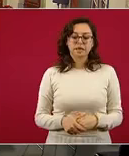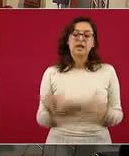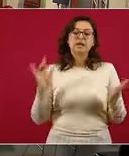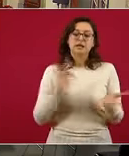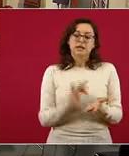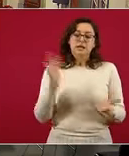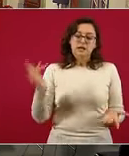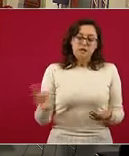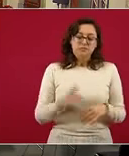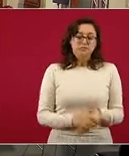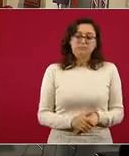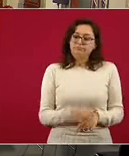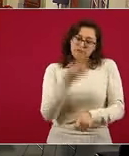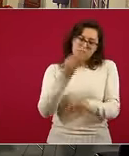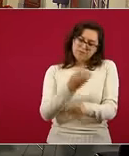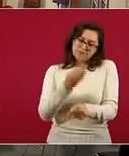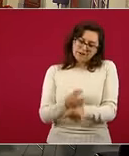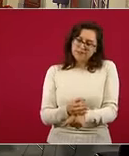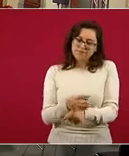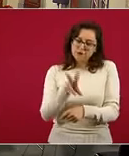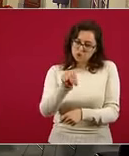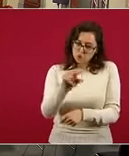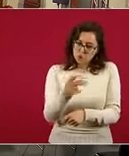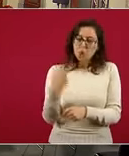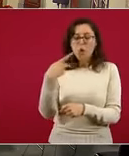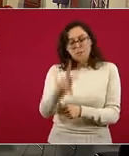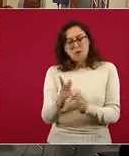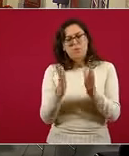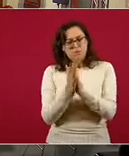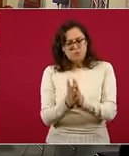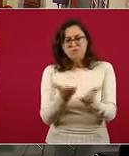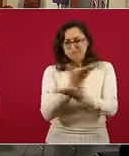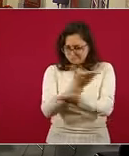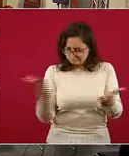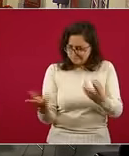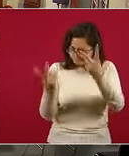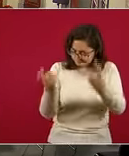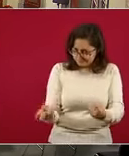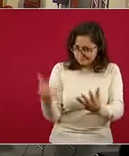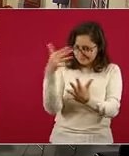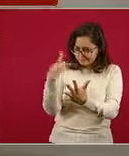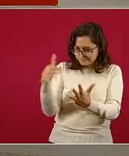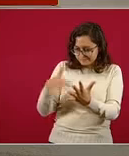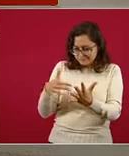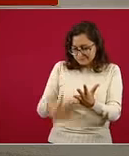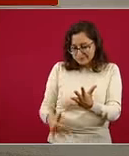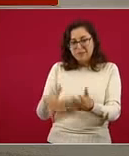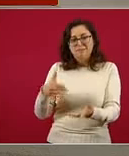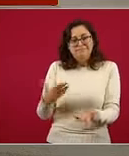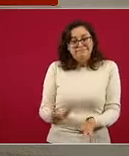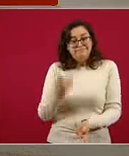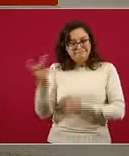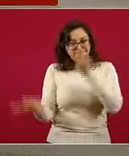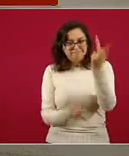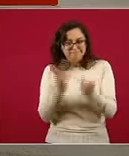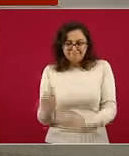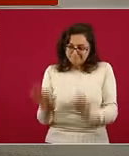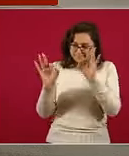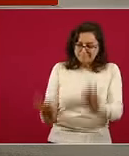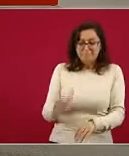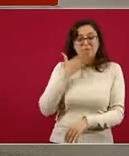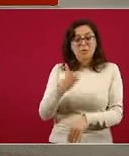tan amables, no en este momento, por supuesto, pero preparen esto, léanlo, y entonces las preguntas van a ser más productivas para no repetir